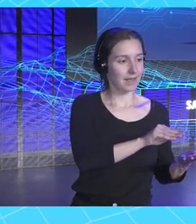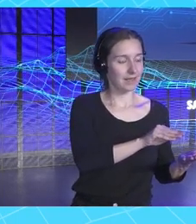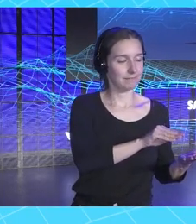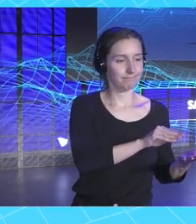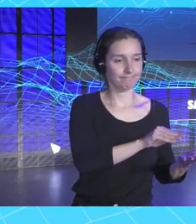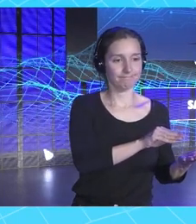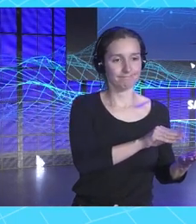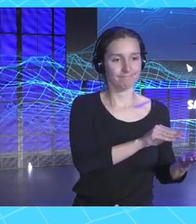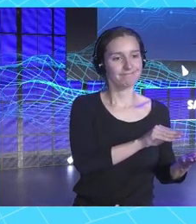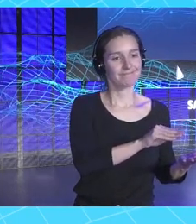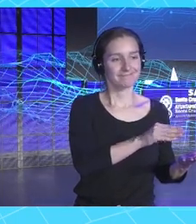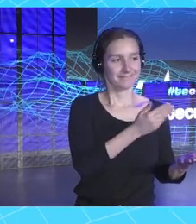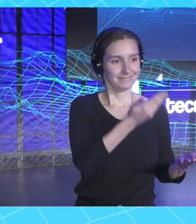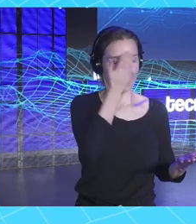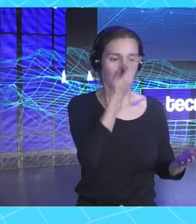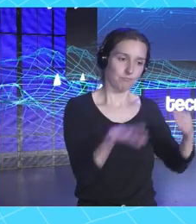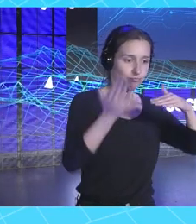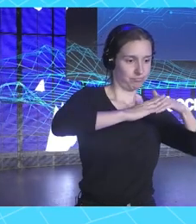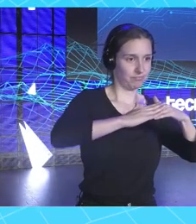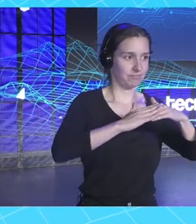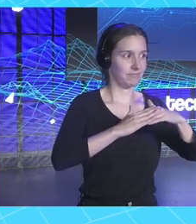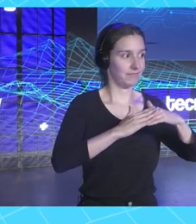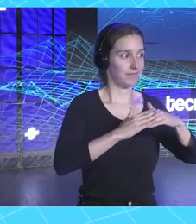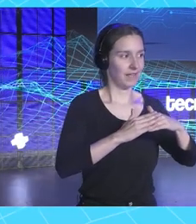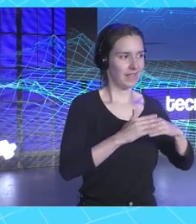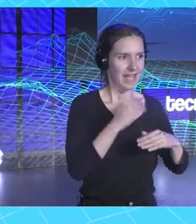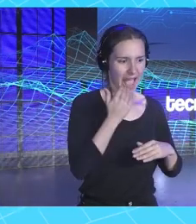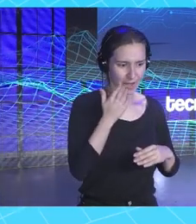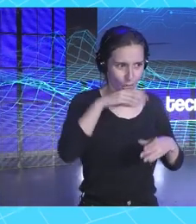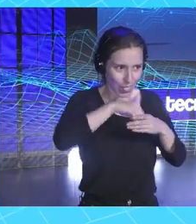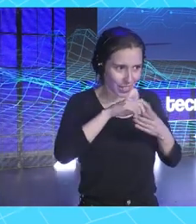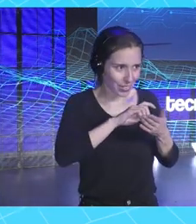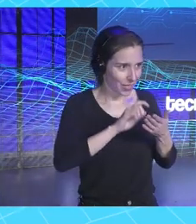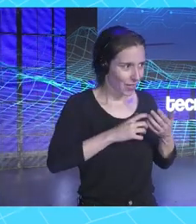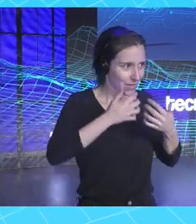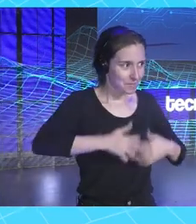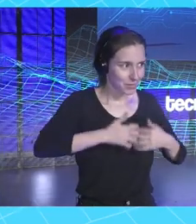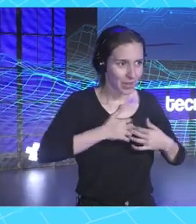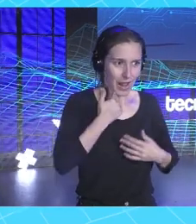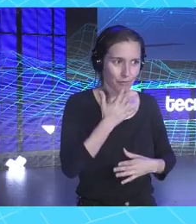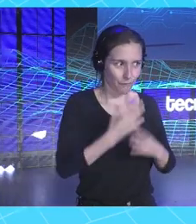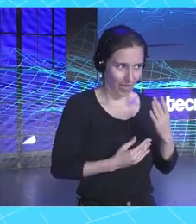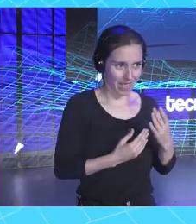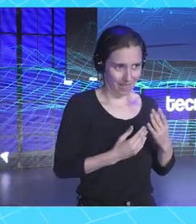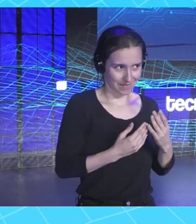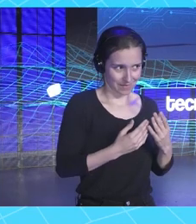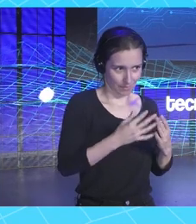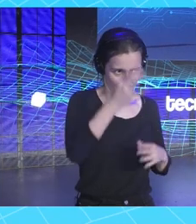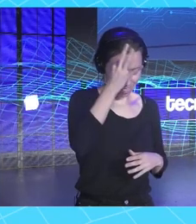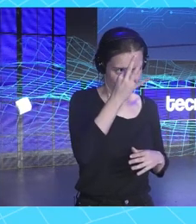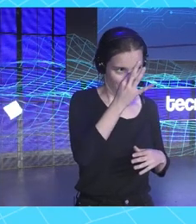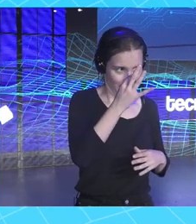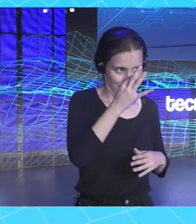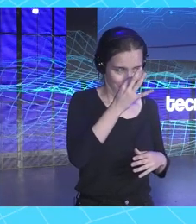Pam encima de La otra cara del Drake hay una cámara oculta dentro de la impresora y me está tomando el pelo